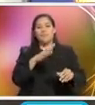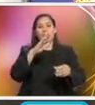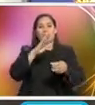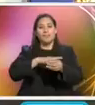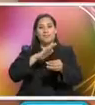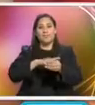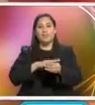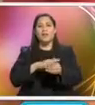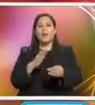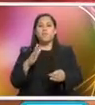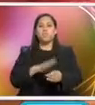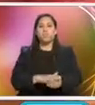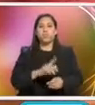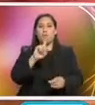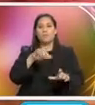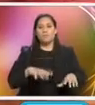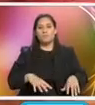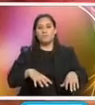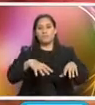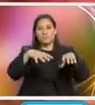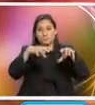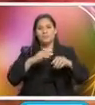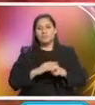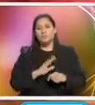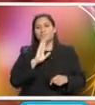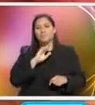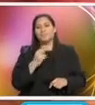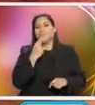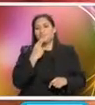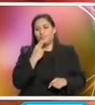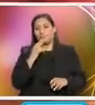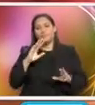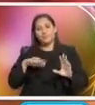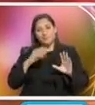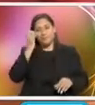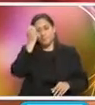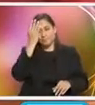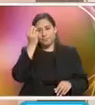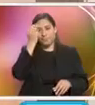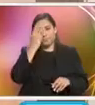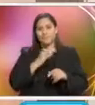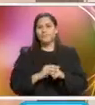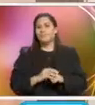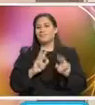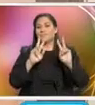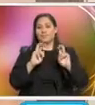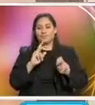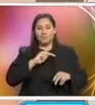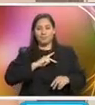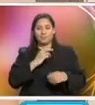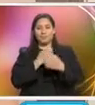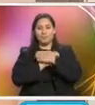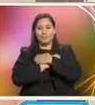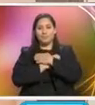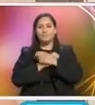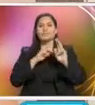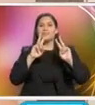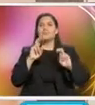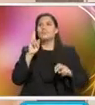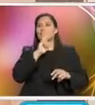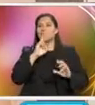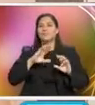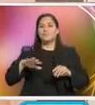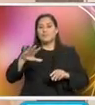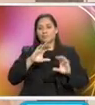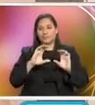las inundaciones, seguimos mal usando. Entonces va y viene. Va y viene, y esto es tema de educación ambiental. Y realmente, como lo